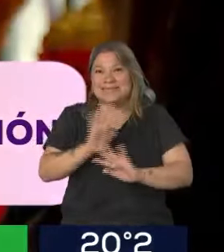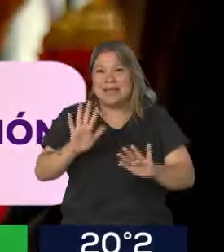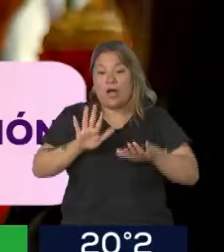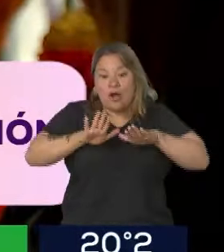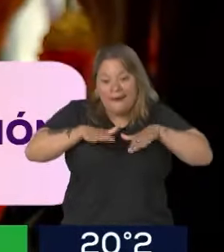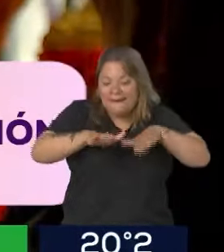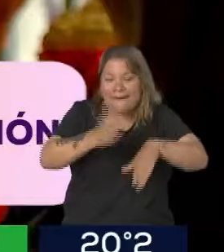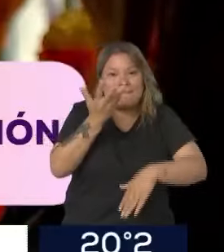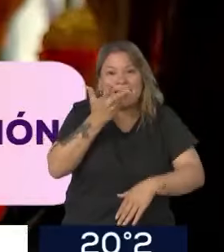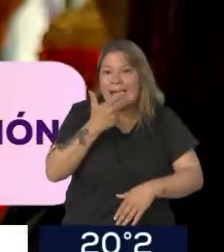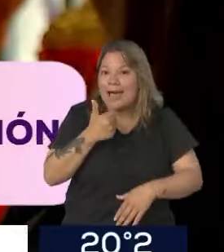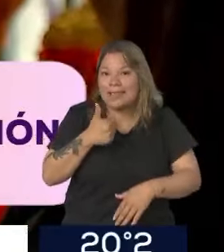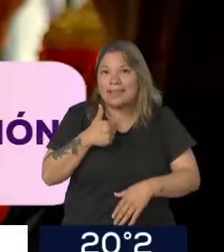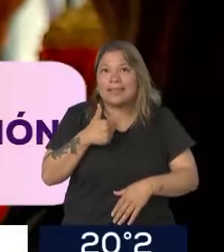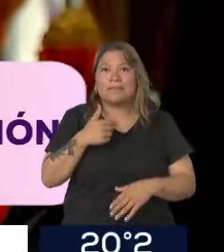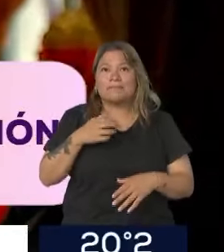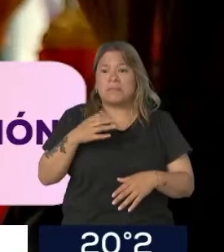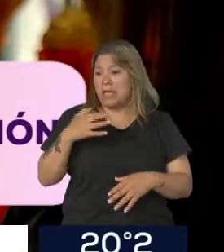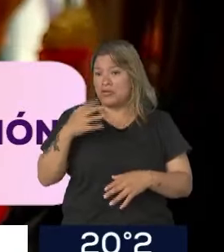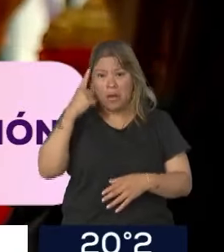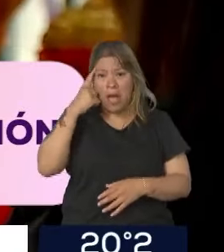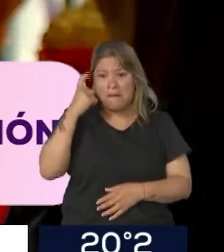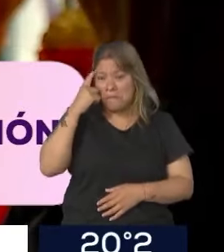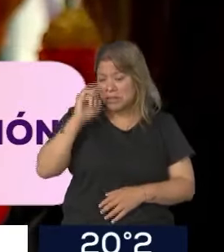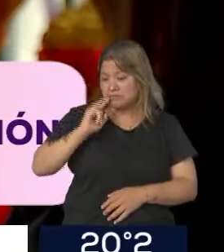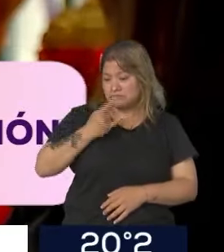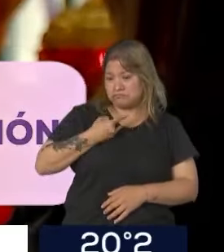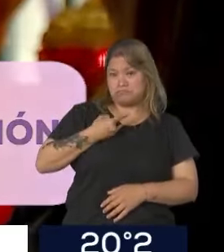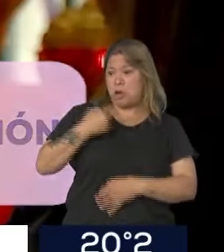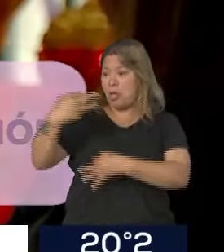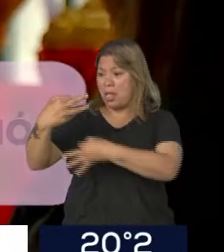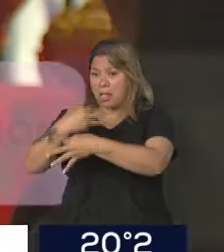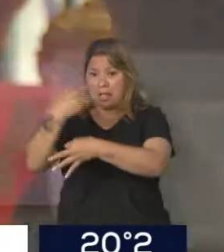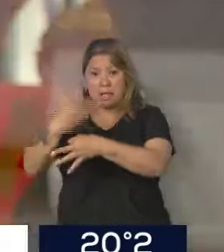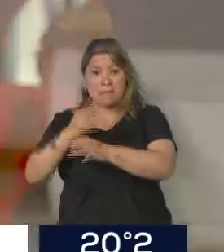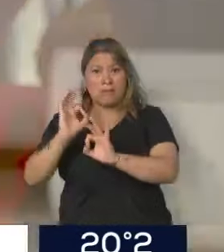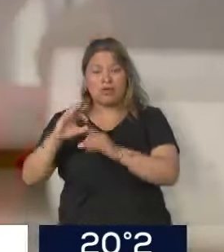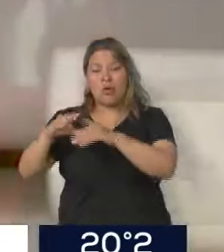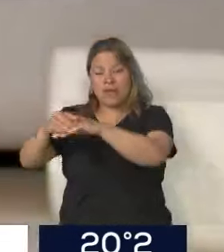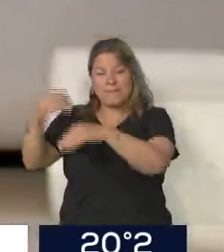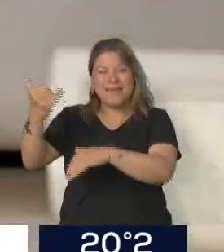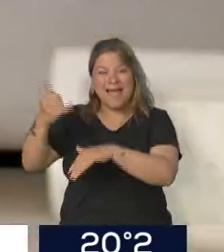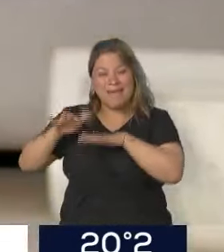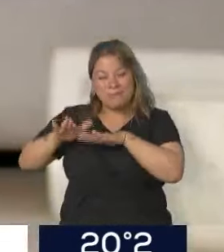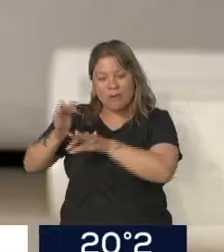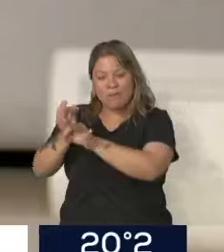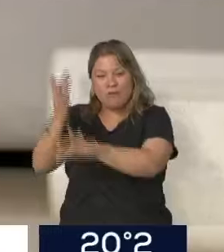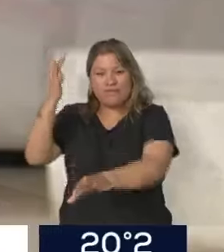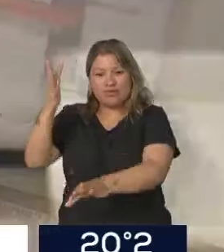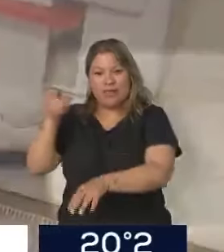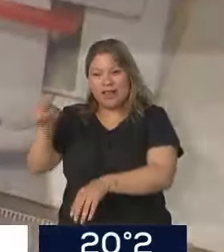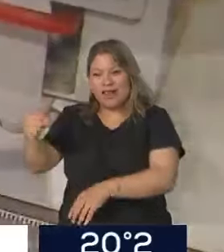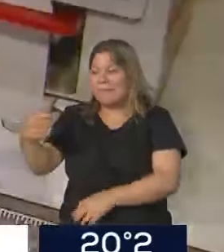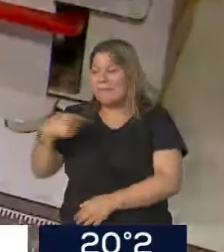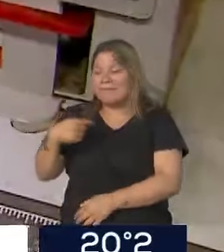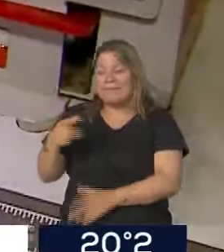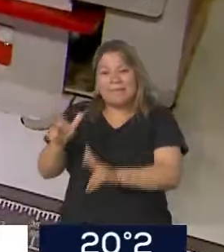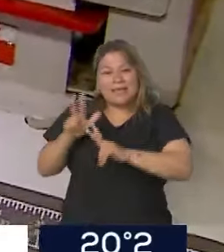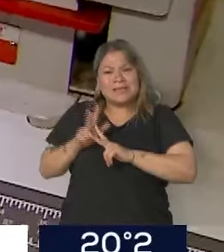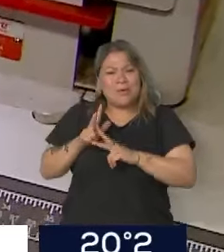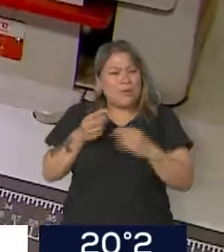aprendí, pero nadie me enseñó, ¿eh? Y si vos, por ahí yo tengo una amiga que es modista y me dice, no podés, no podés. Porque